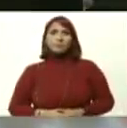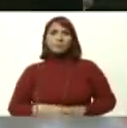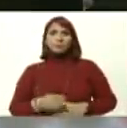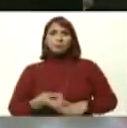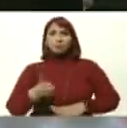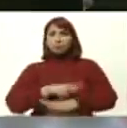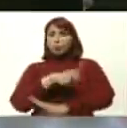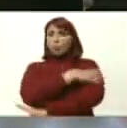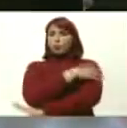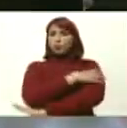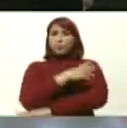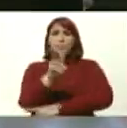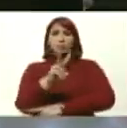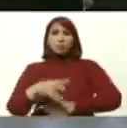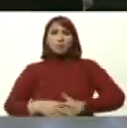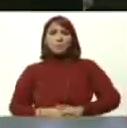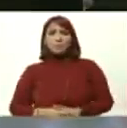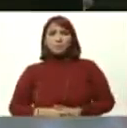derecha venezolana.